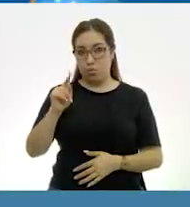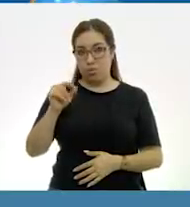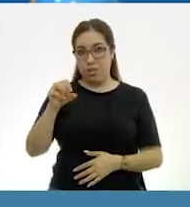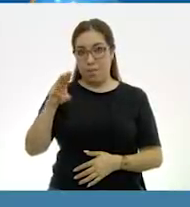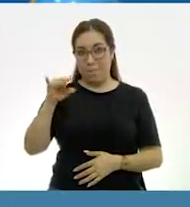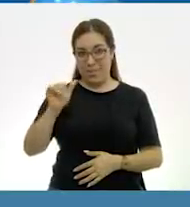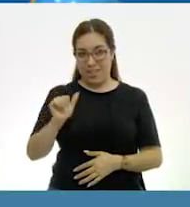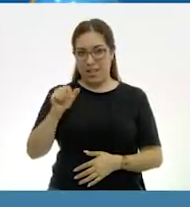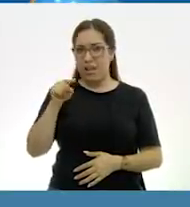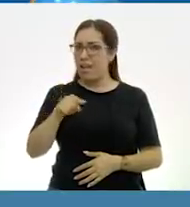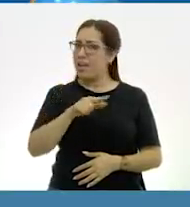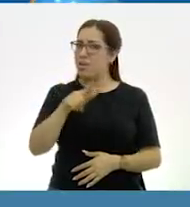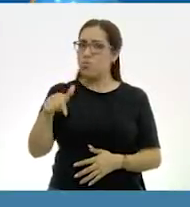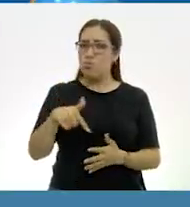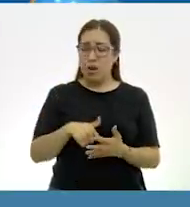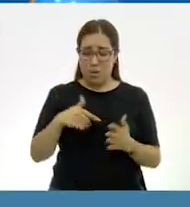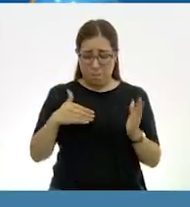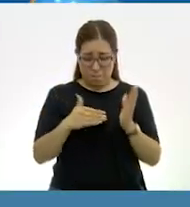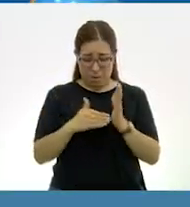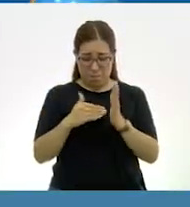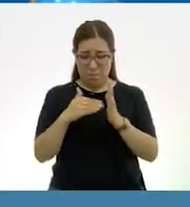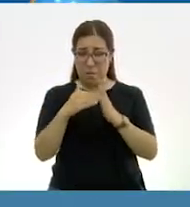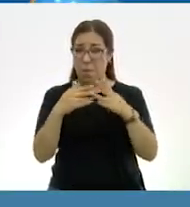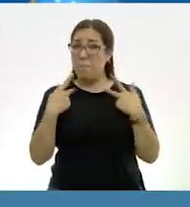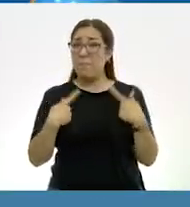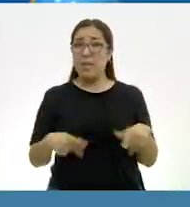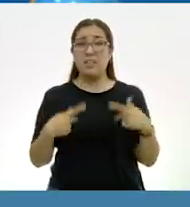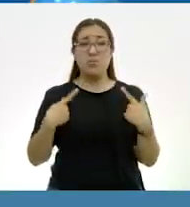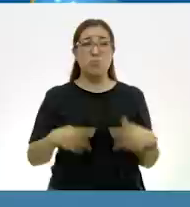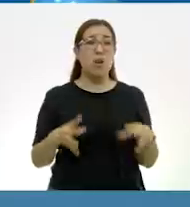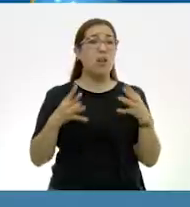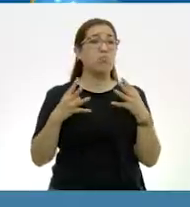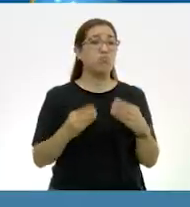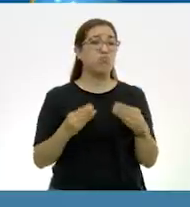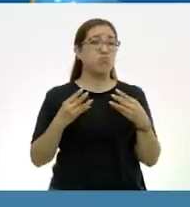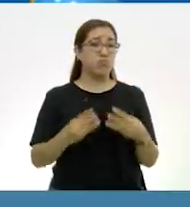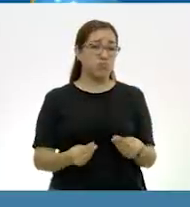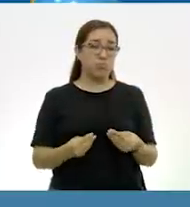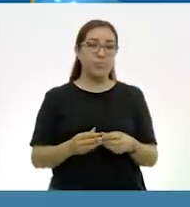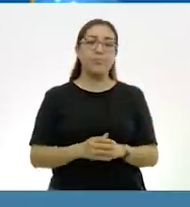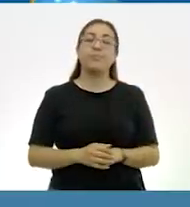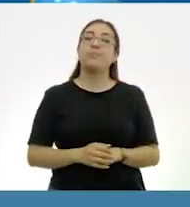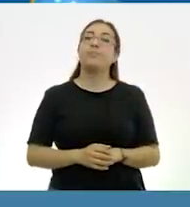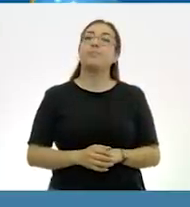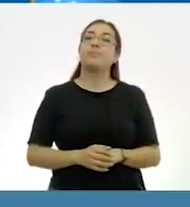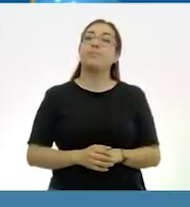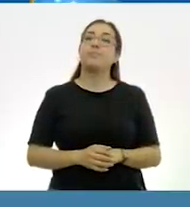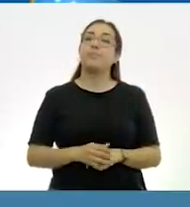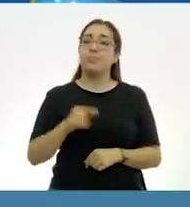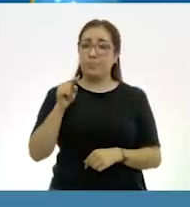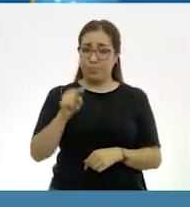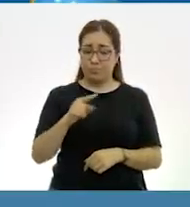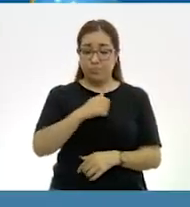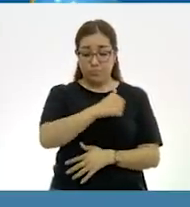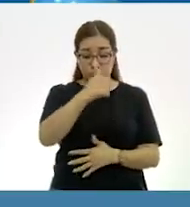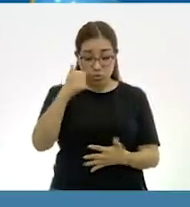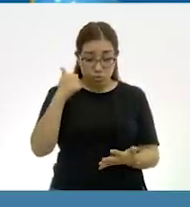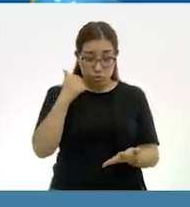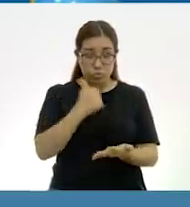con miles de habitantes. ¿Ok? Muy bien. Ahora, también tenemos que las ciudades